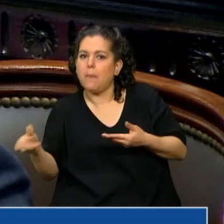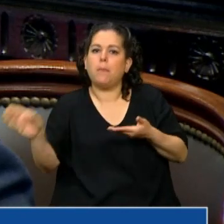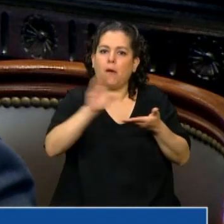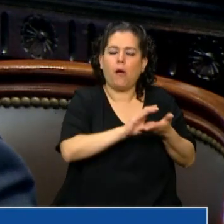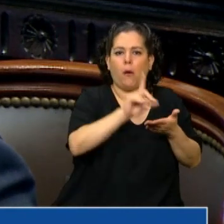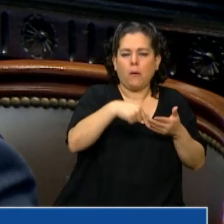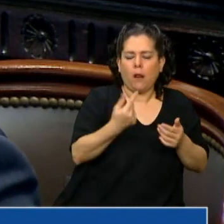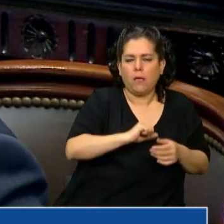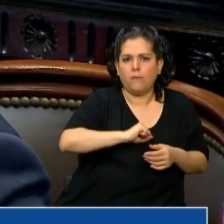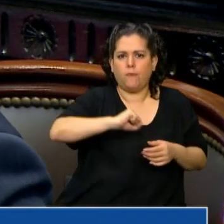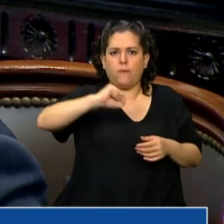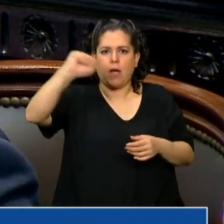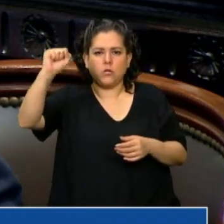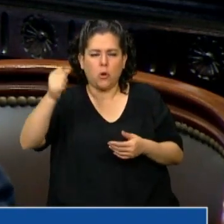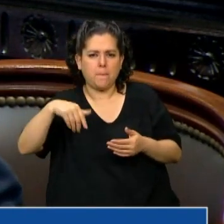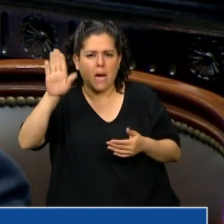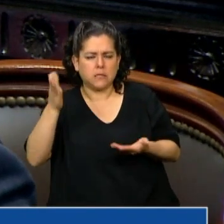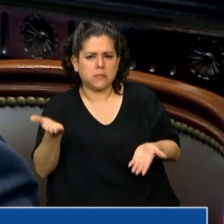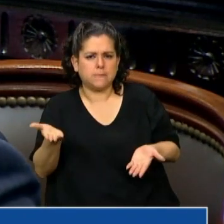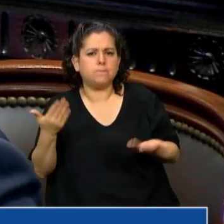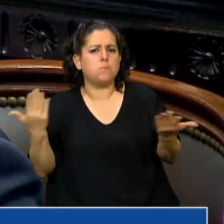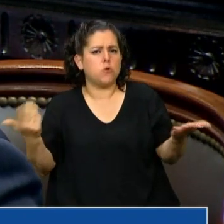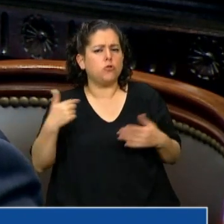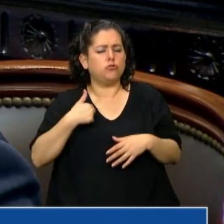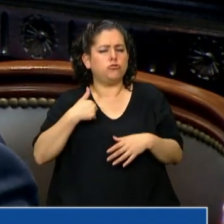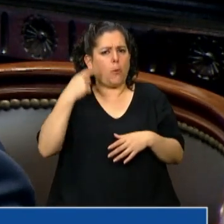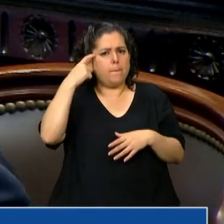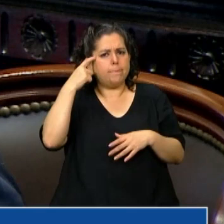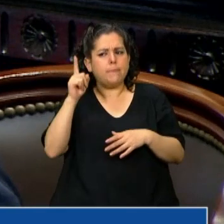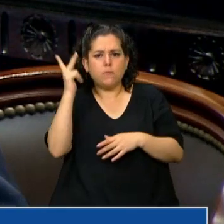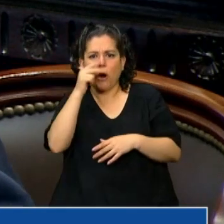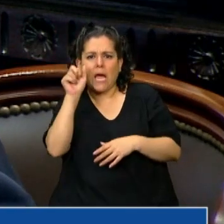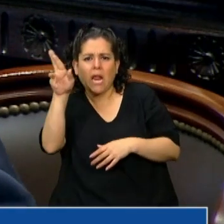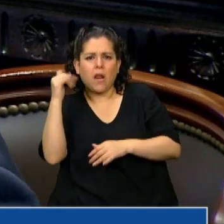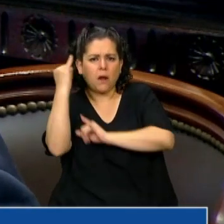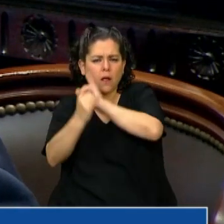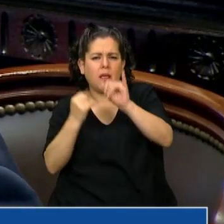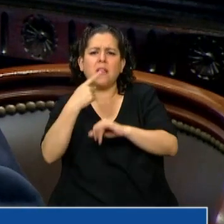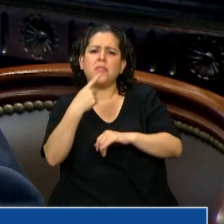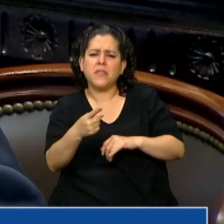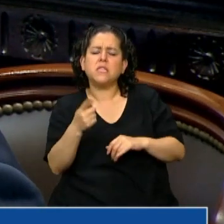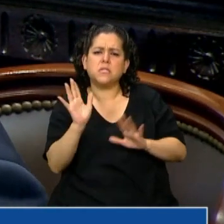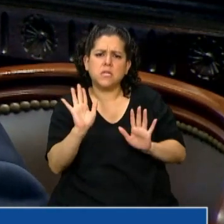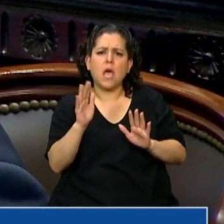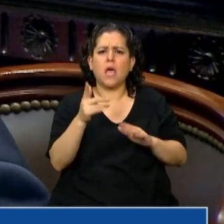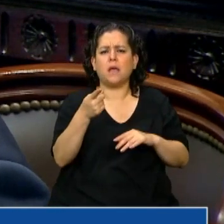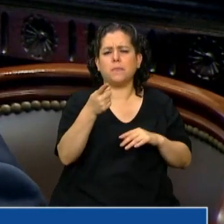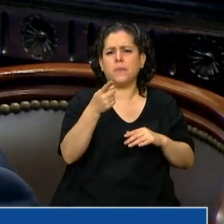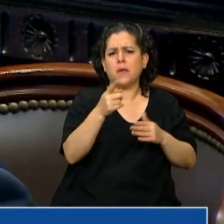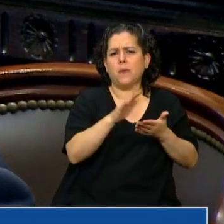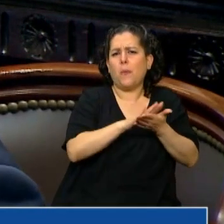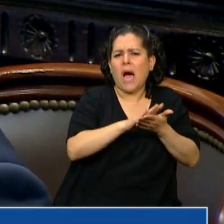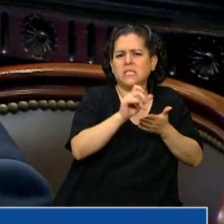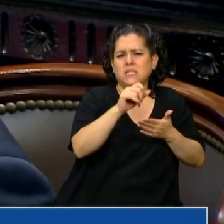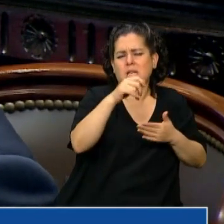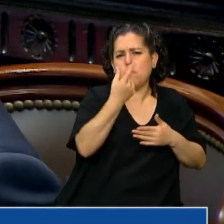inflación. Y en esto tengo otra profunda diferencia conceptual con lo que marca Heller, que celebra, dice que baja la base monetaria y entiende